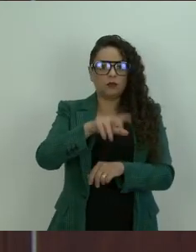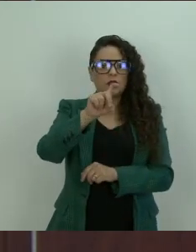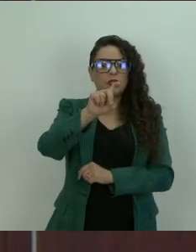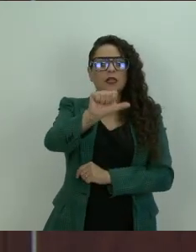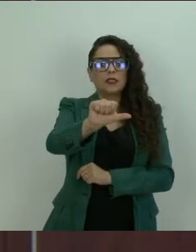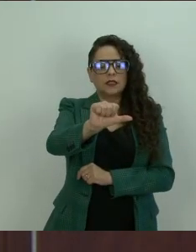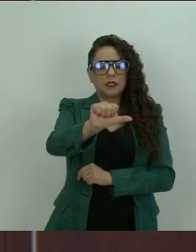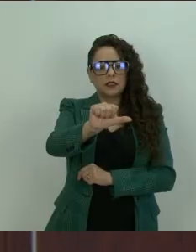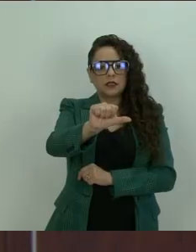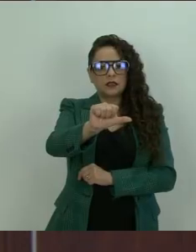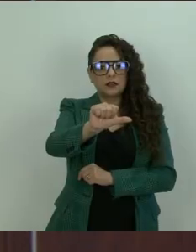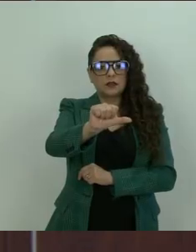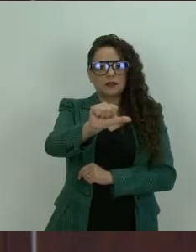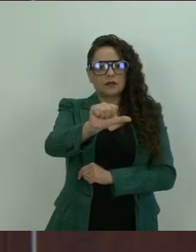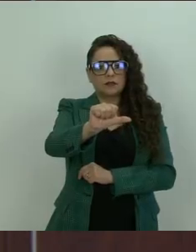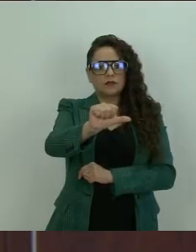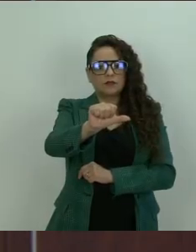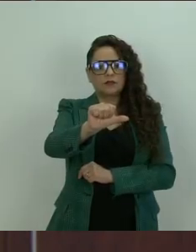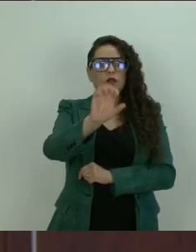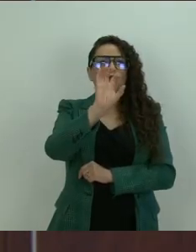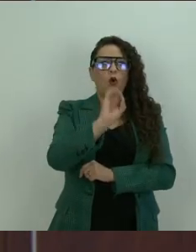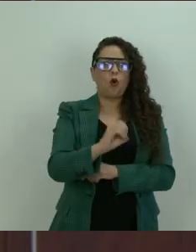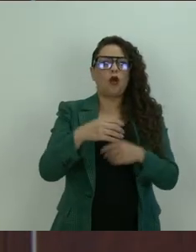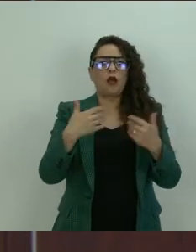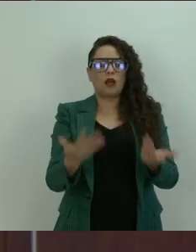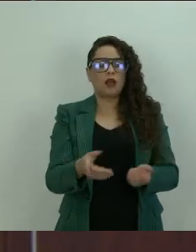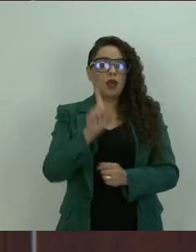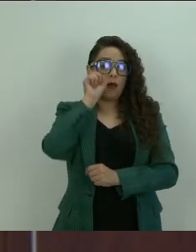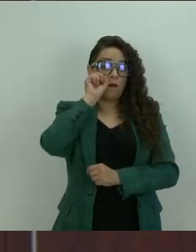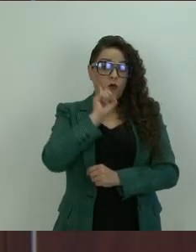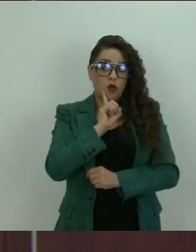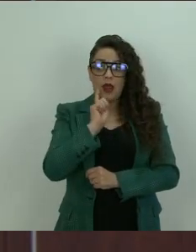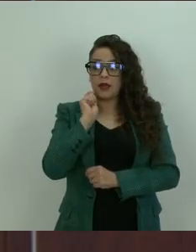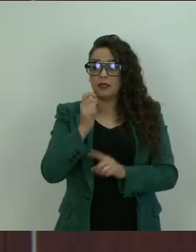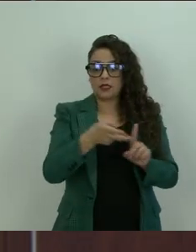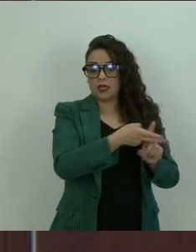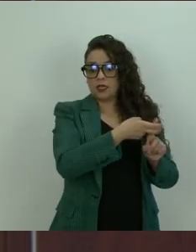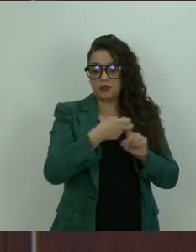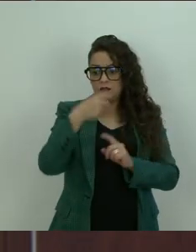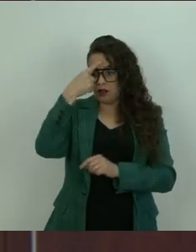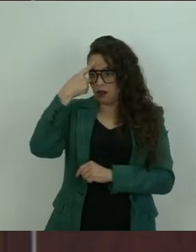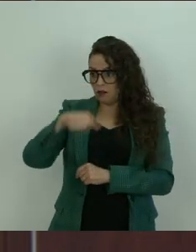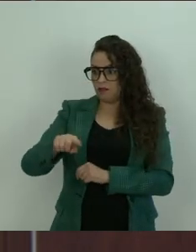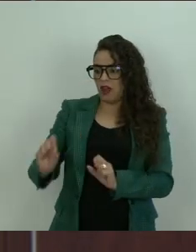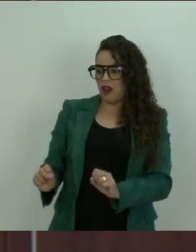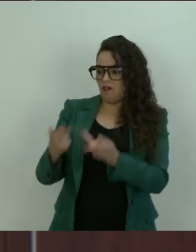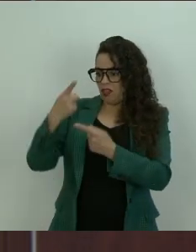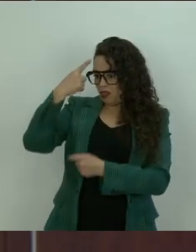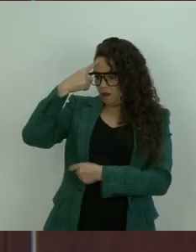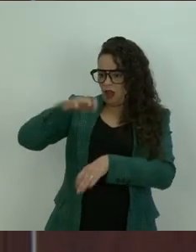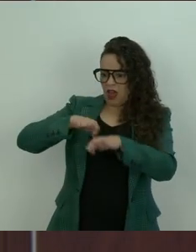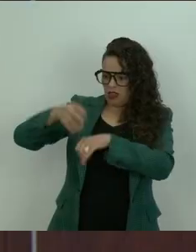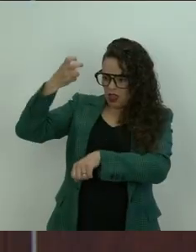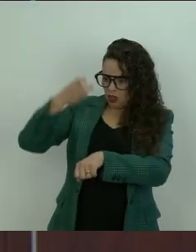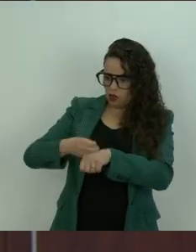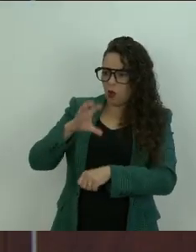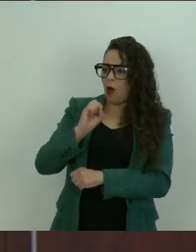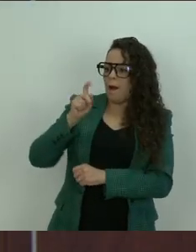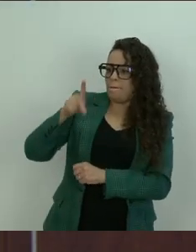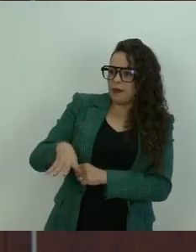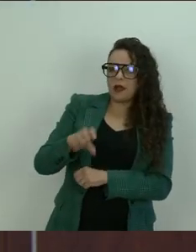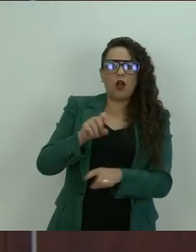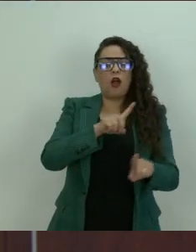36. ¿Qué pasa con las mujeres en la trata de personas? ¿Qué pasa con las mujeres así por tema en la educación,